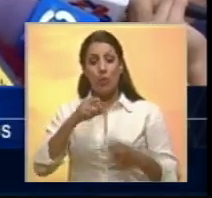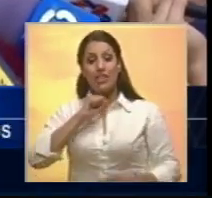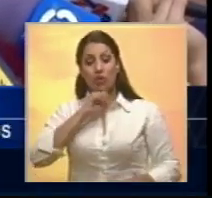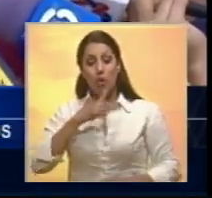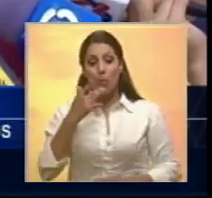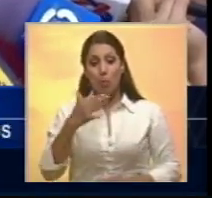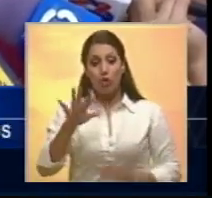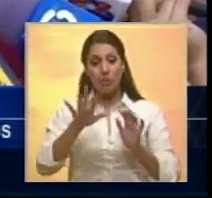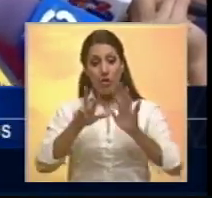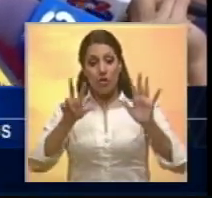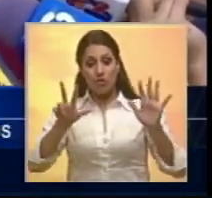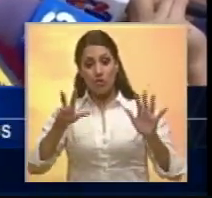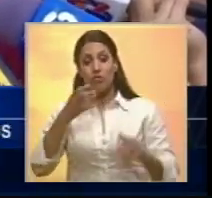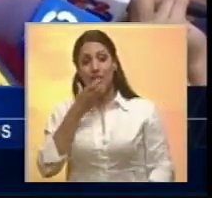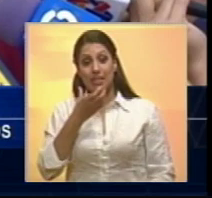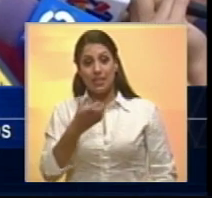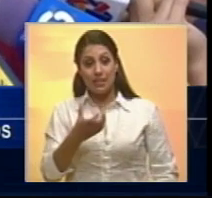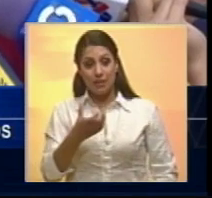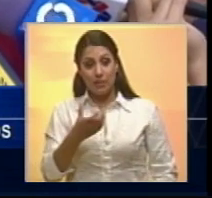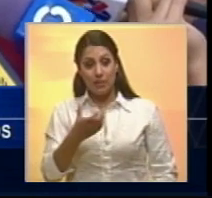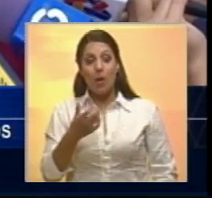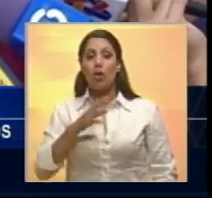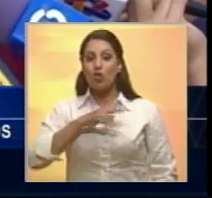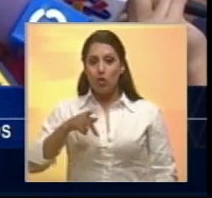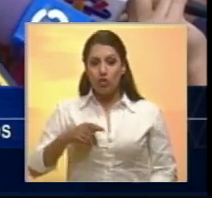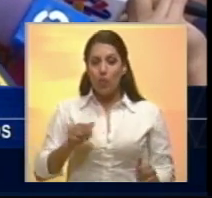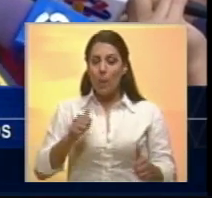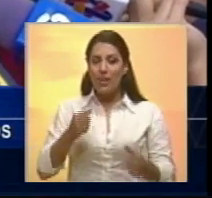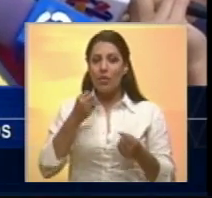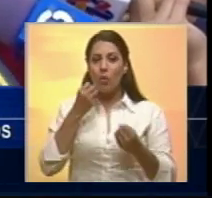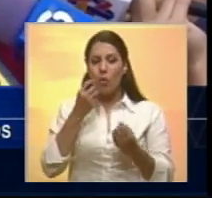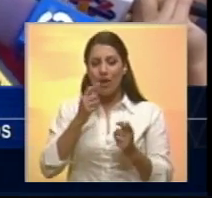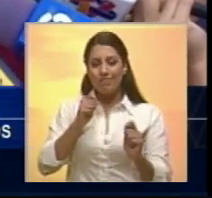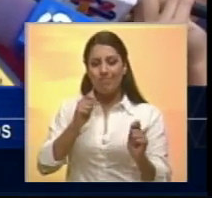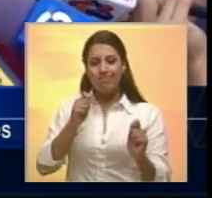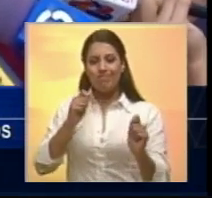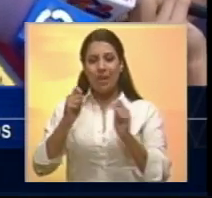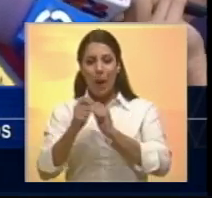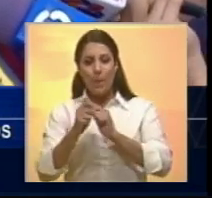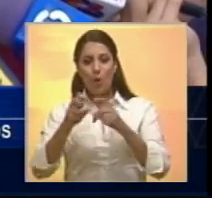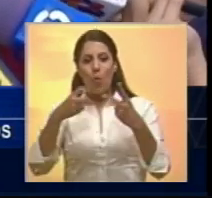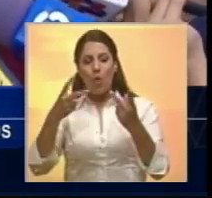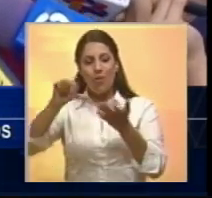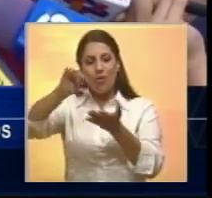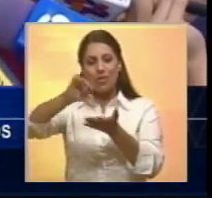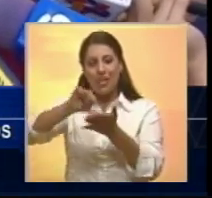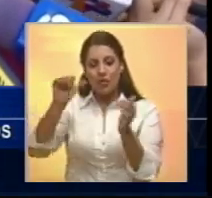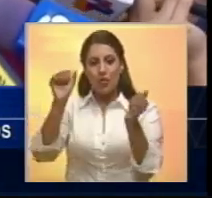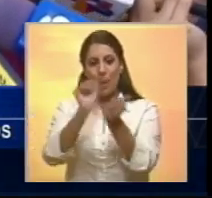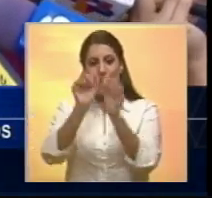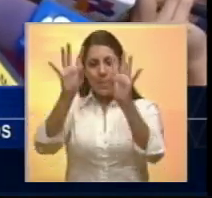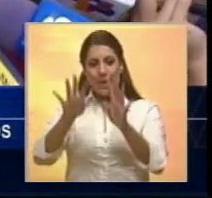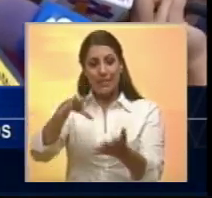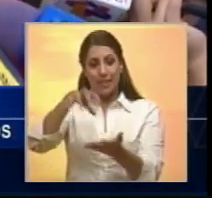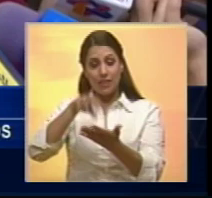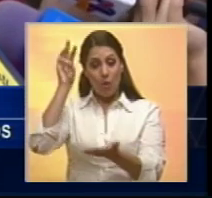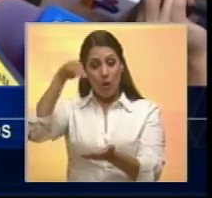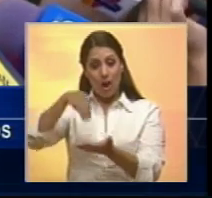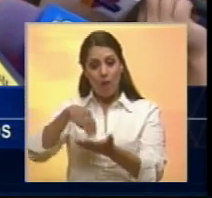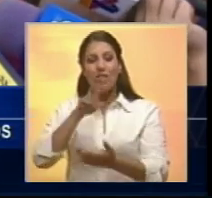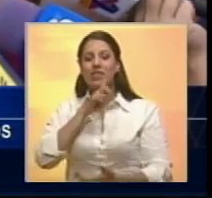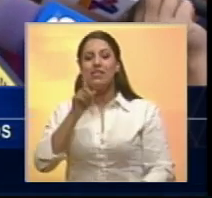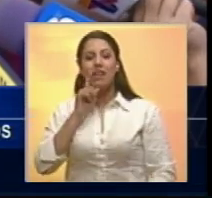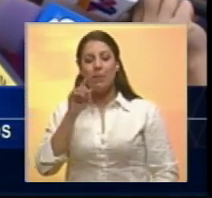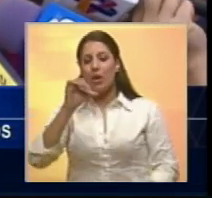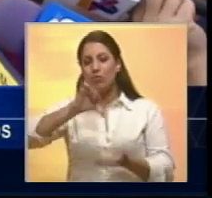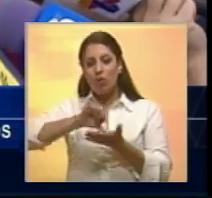el próximo 18 de diciembre. Vamos a ir a declarar en transición un centro penitenciario que queda en el estado Aragua, conocido como el